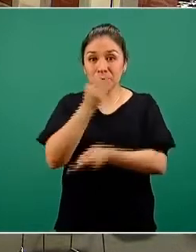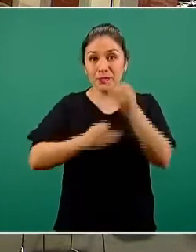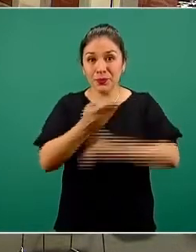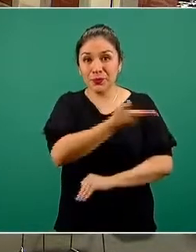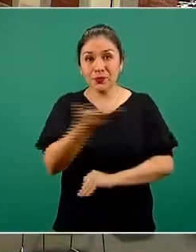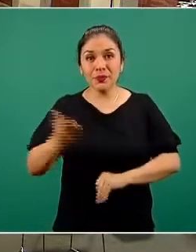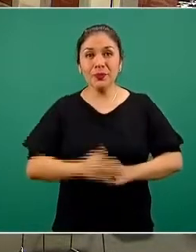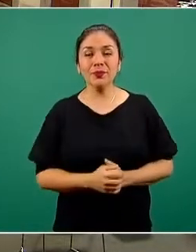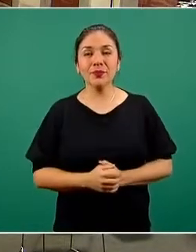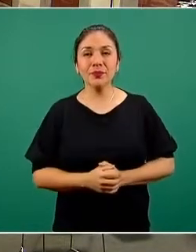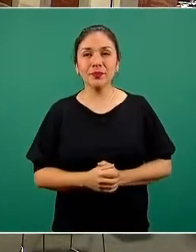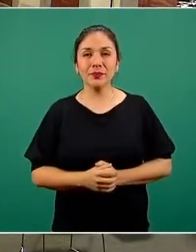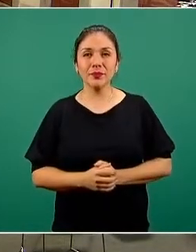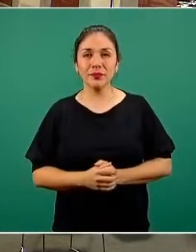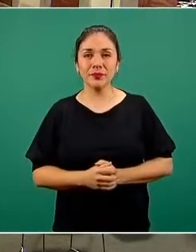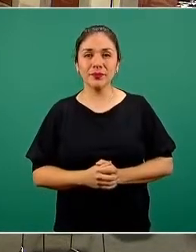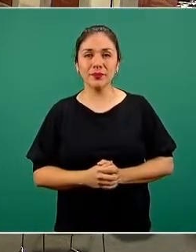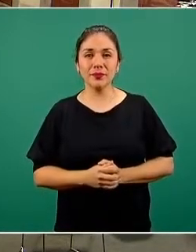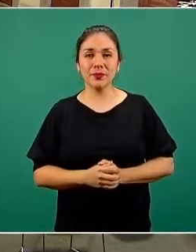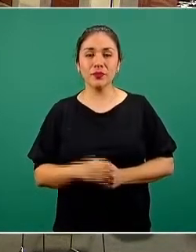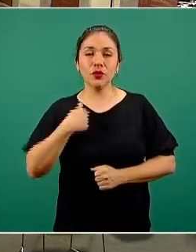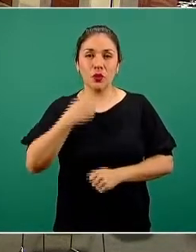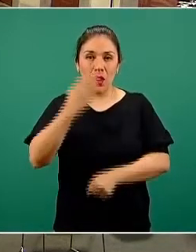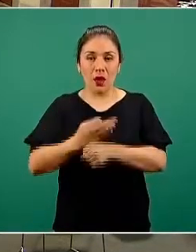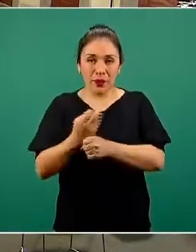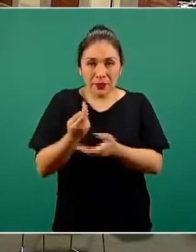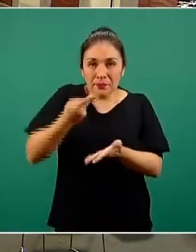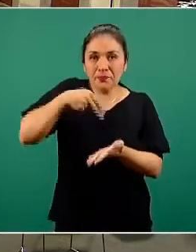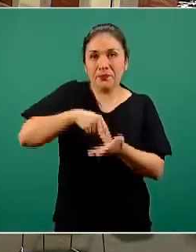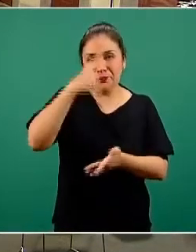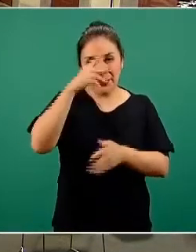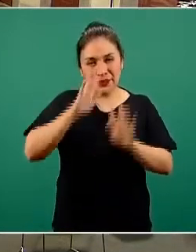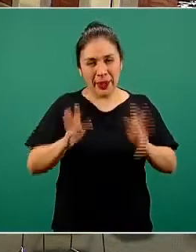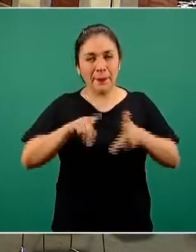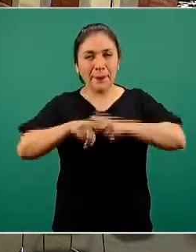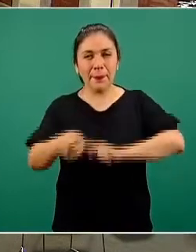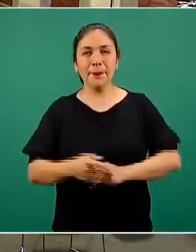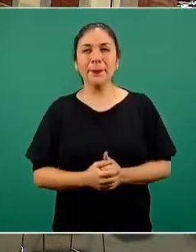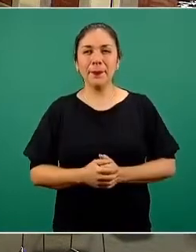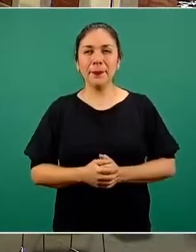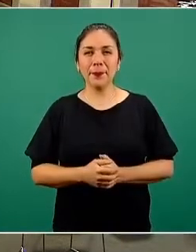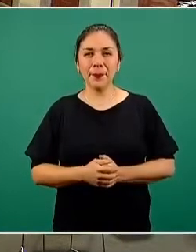ustedes, vamos a pararnos para iniciar.